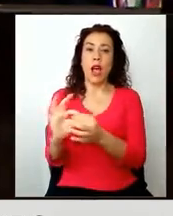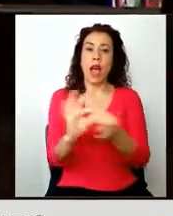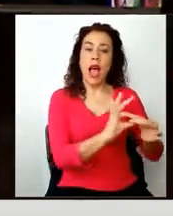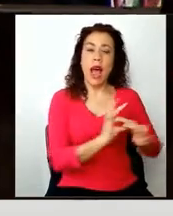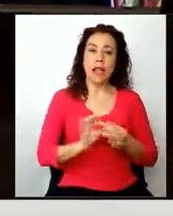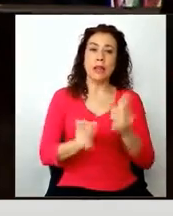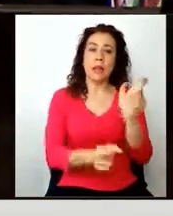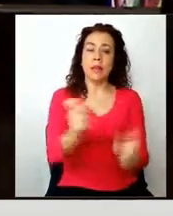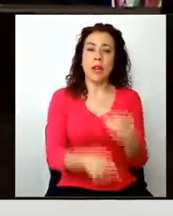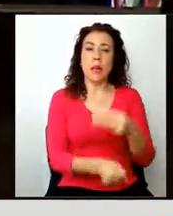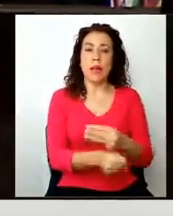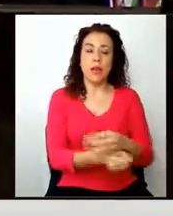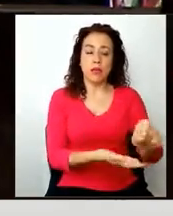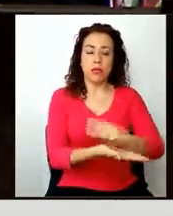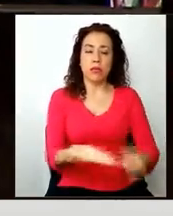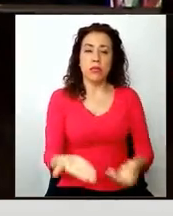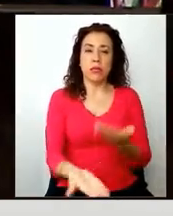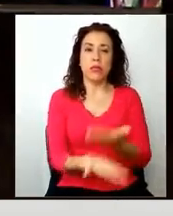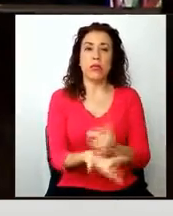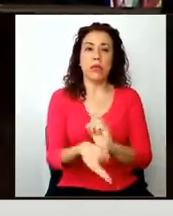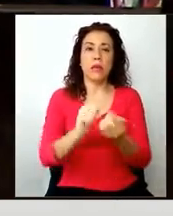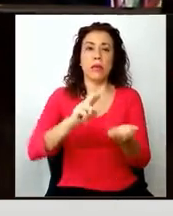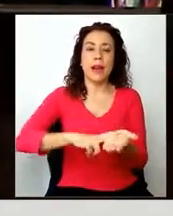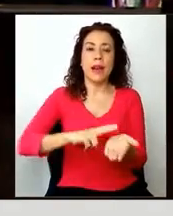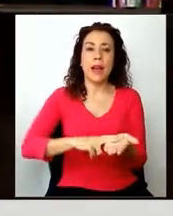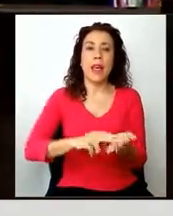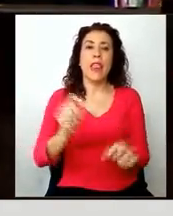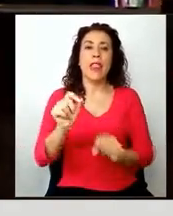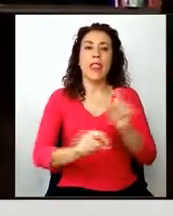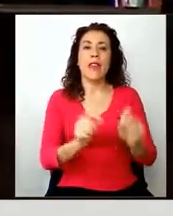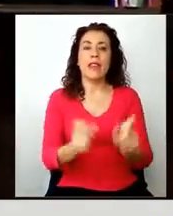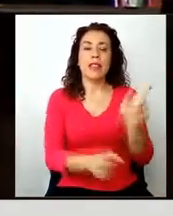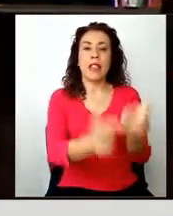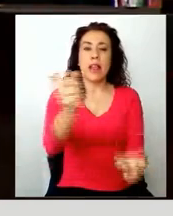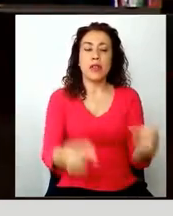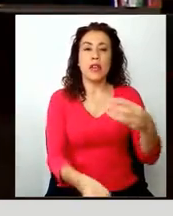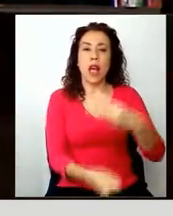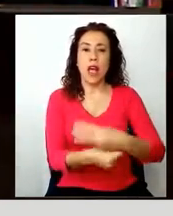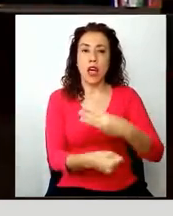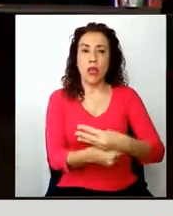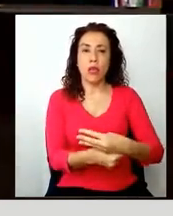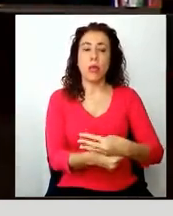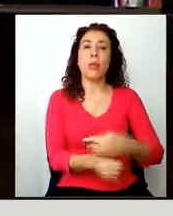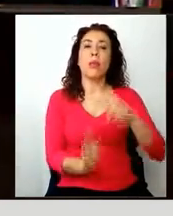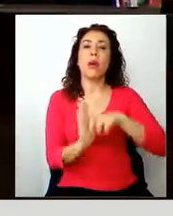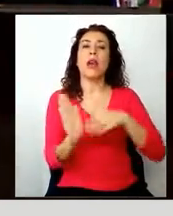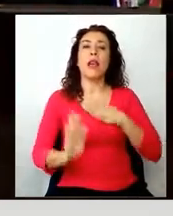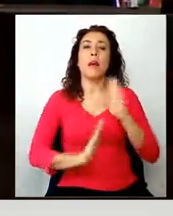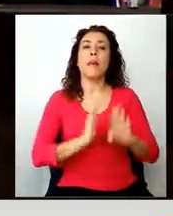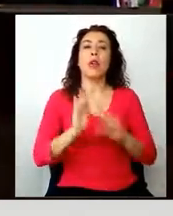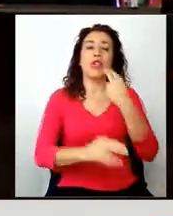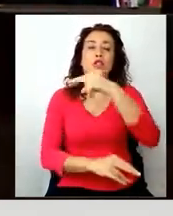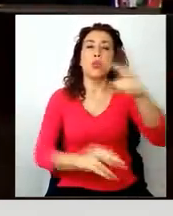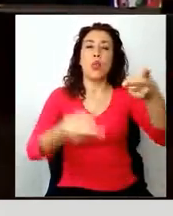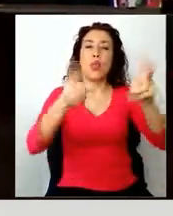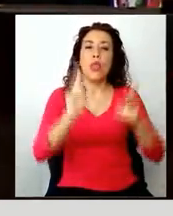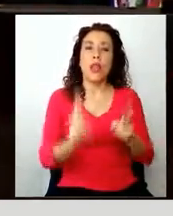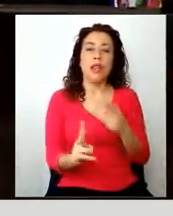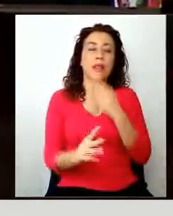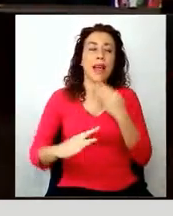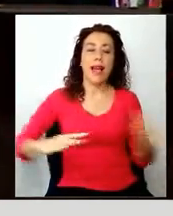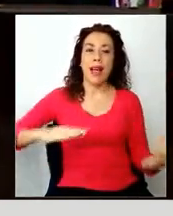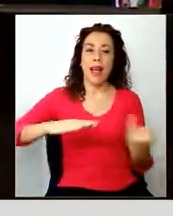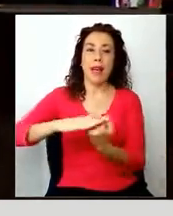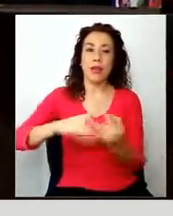una propuesta que haga realidad la defensoría del adulto mayor iniciativa que busca proteger sus derechos e inclusión social muchas